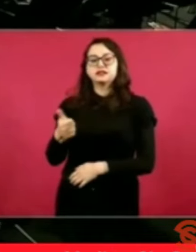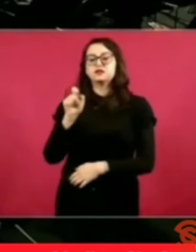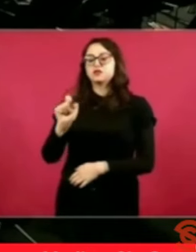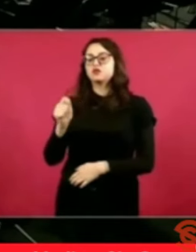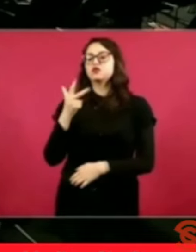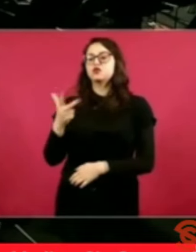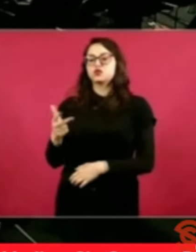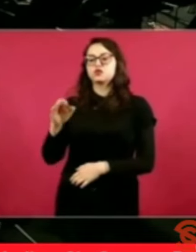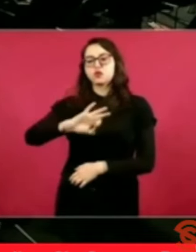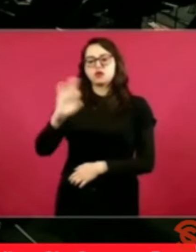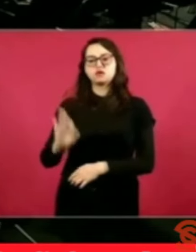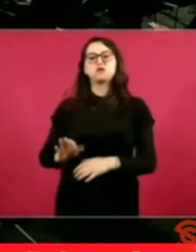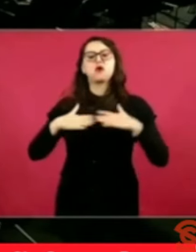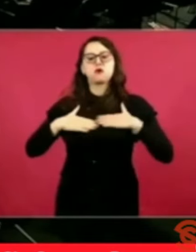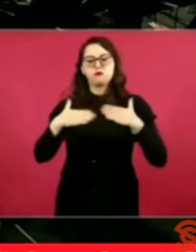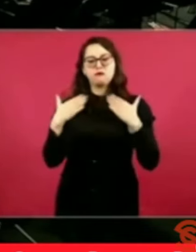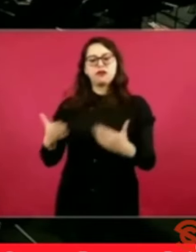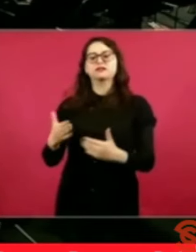76.2.